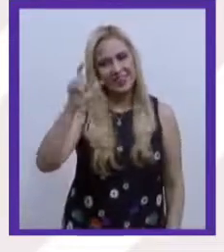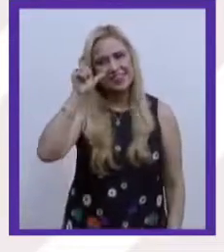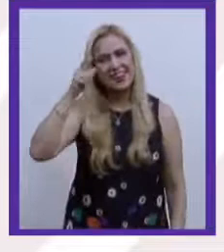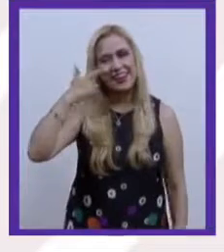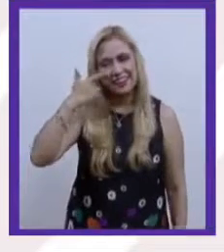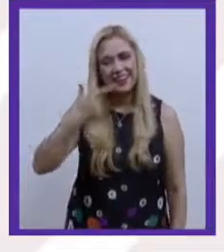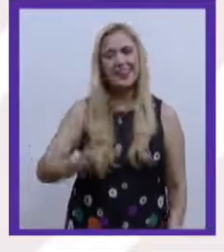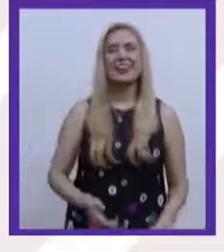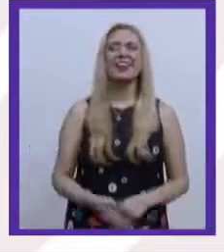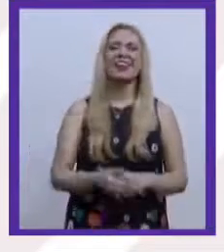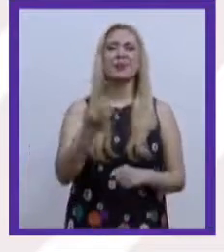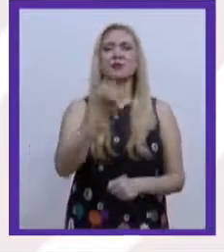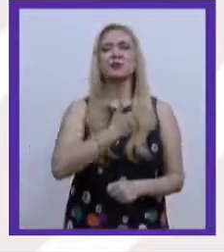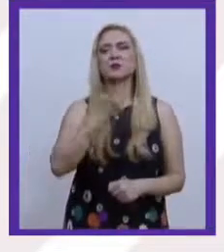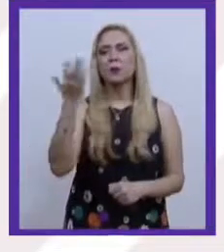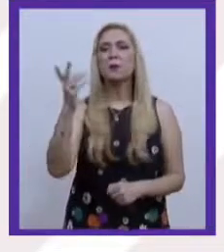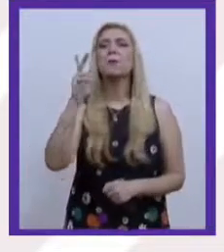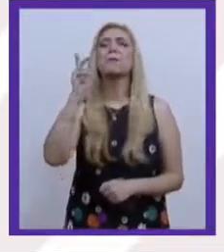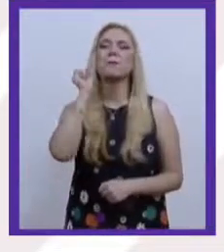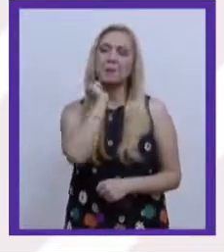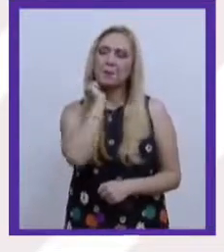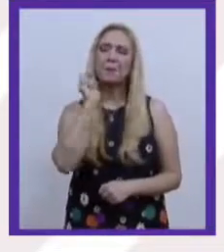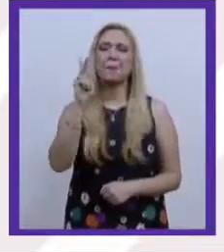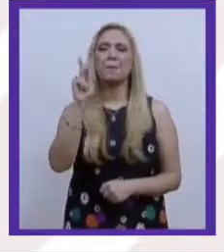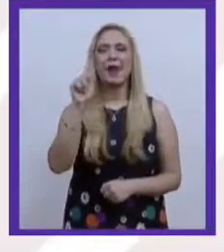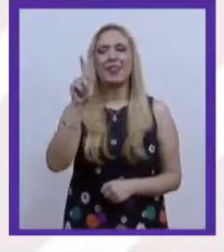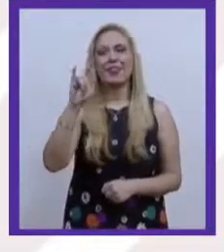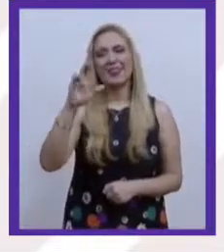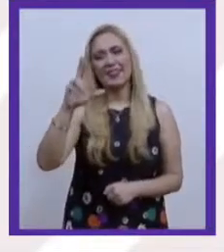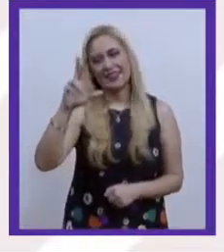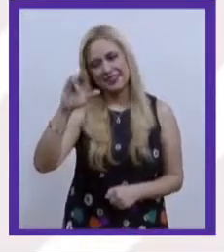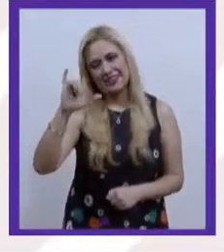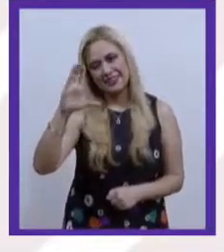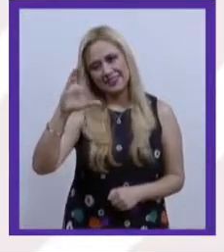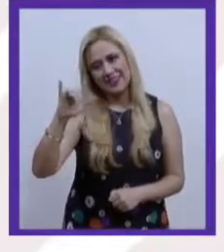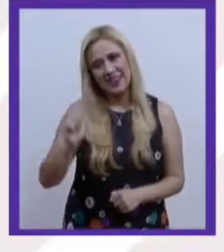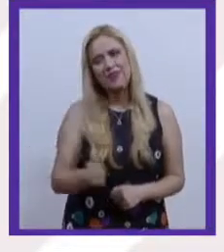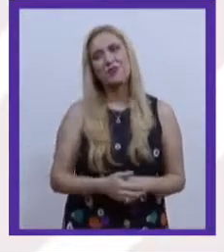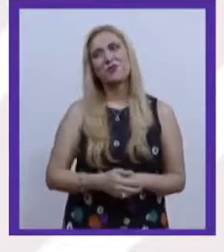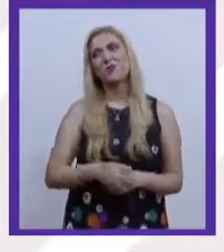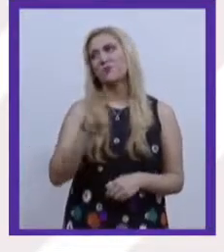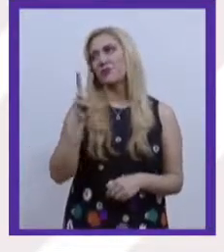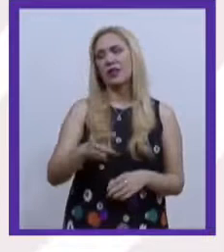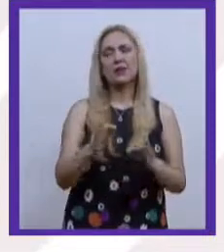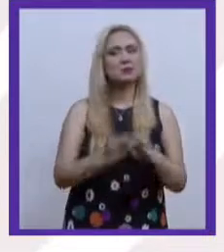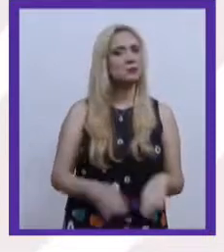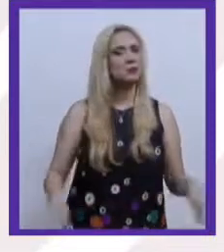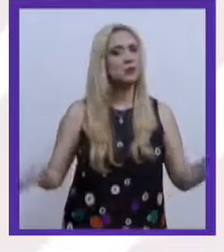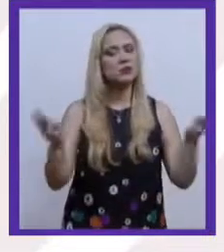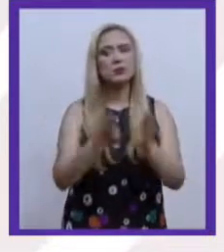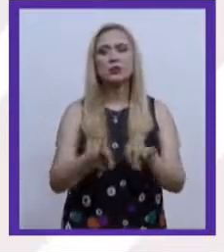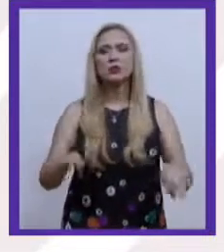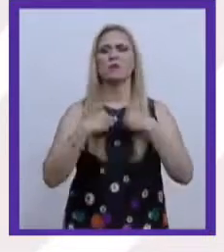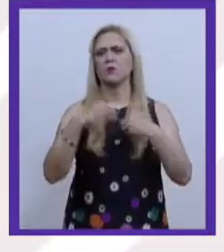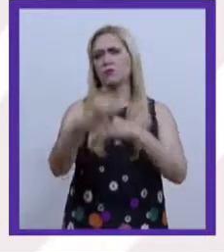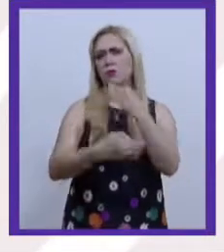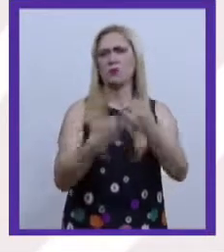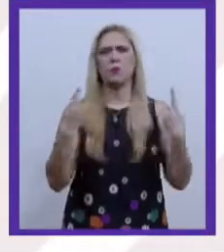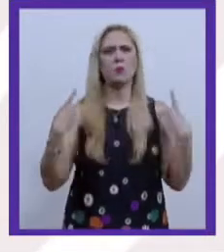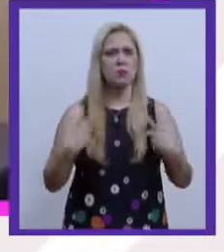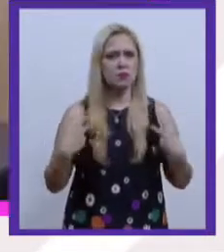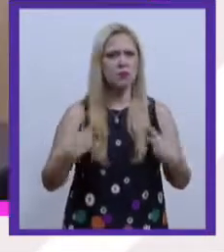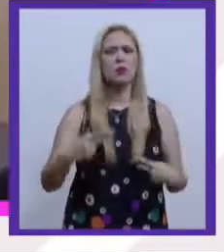por supuesto con la senadora Patricia Mercado para hablar de un tema que me parece fundamental, estructural para la vida de todas las personas,